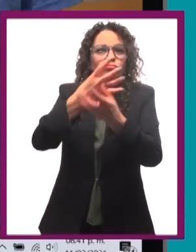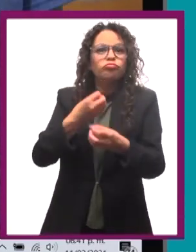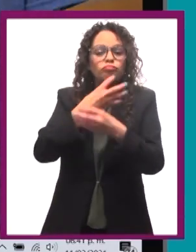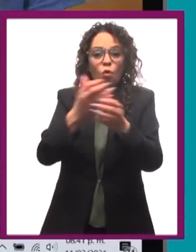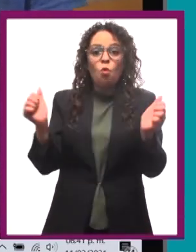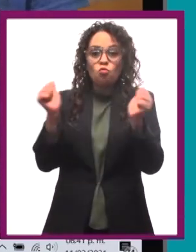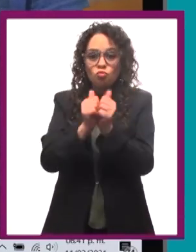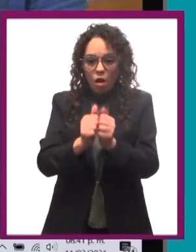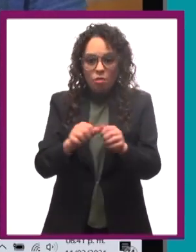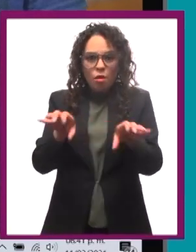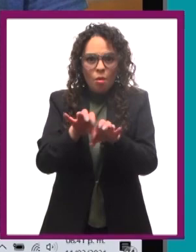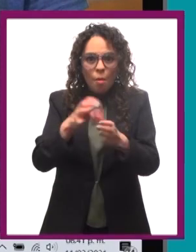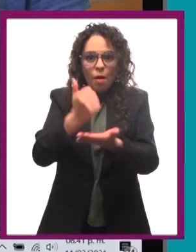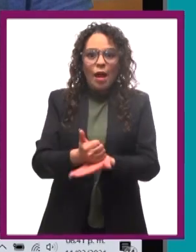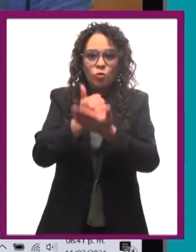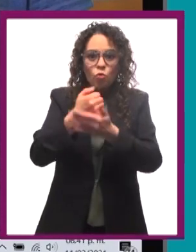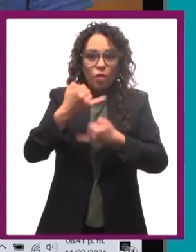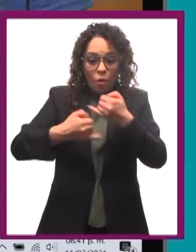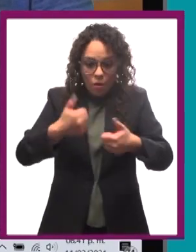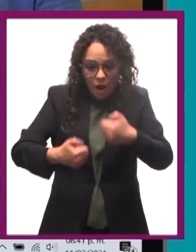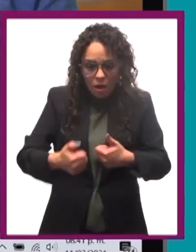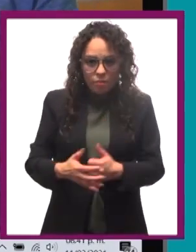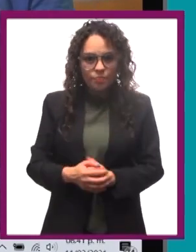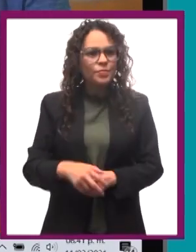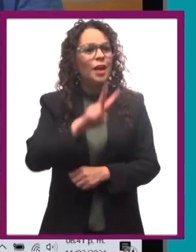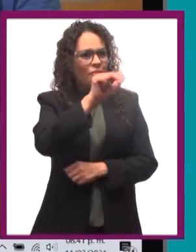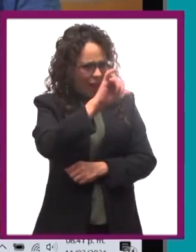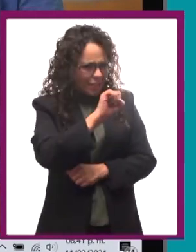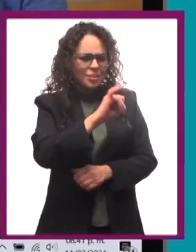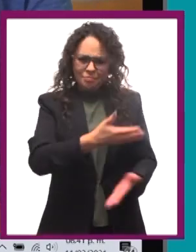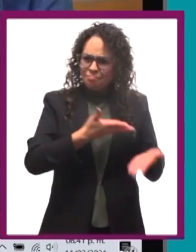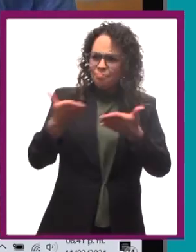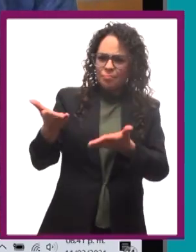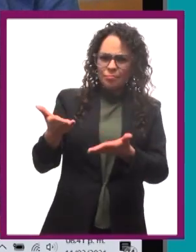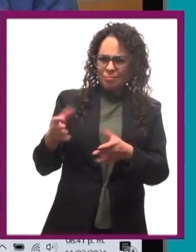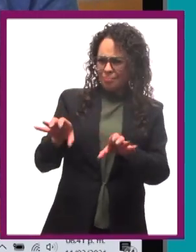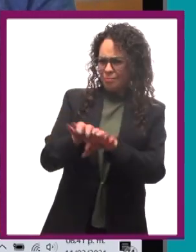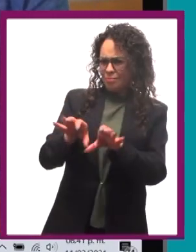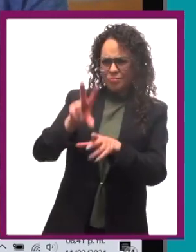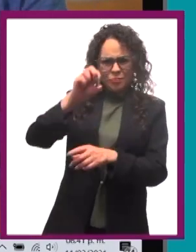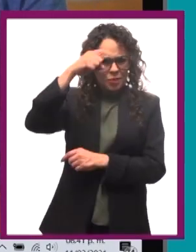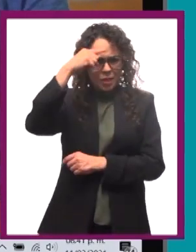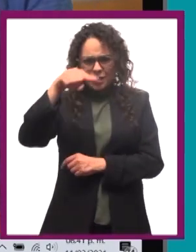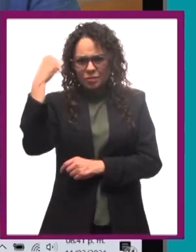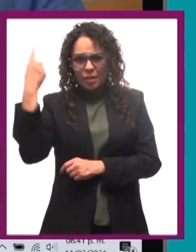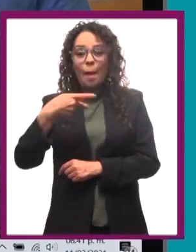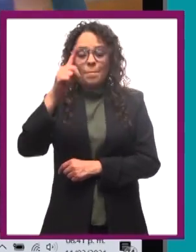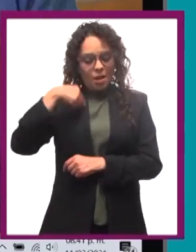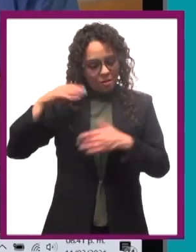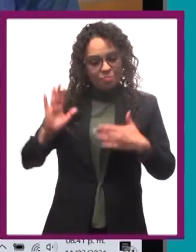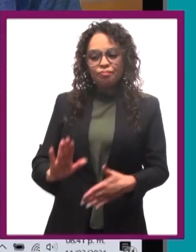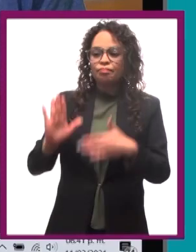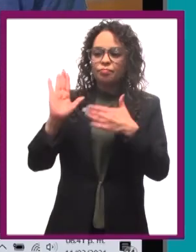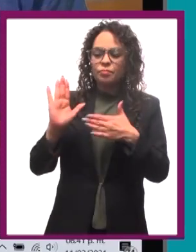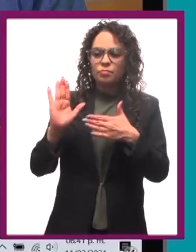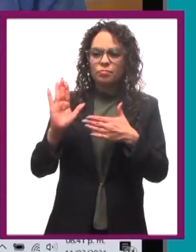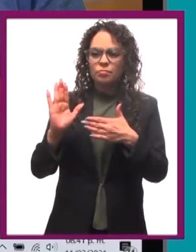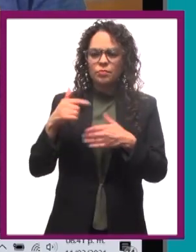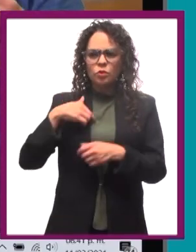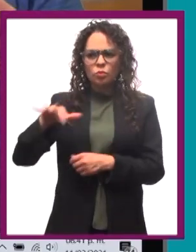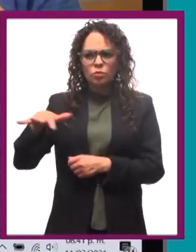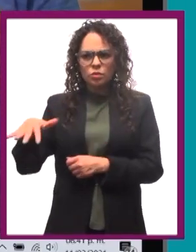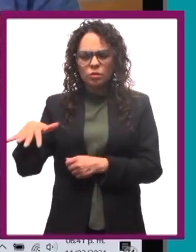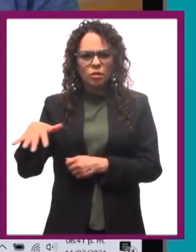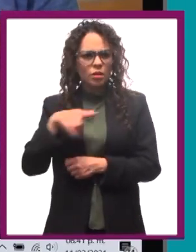puedo decir a través del juego. Vas, vas. Ay, no, ¿cuál vas? No es cosa fácil, pero te prometo que voy a